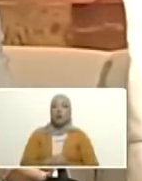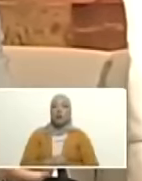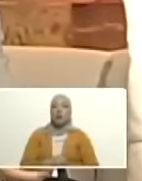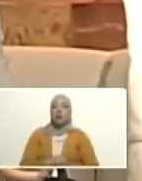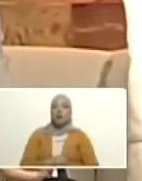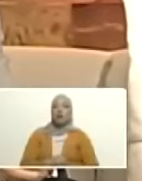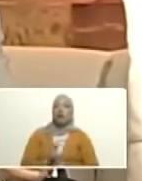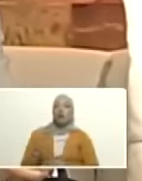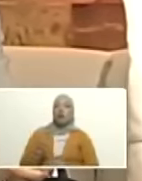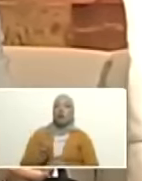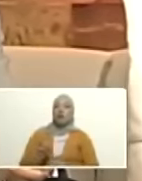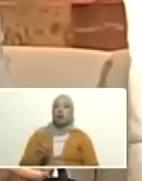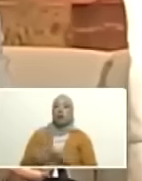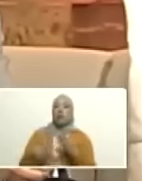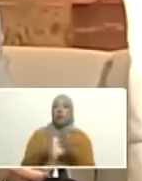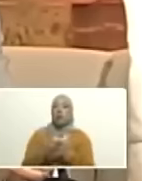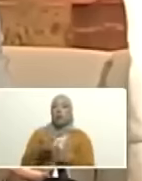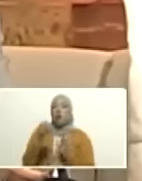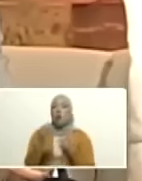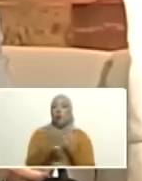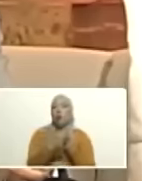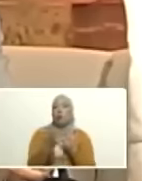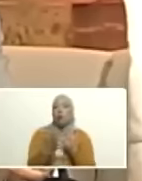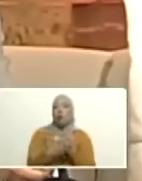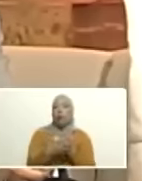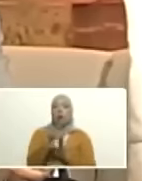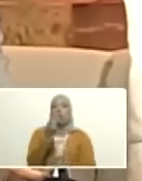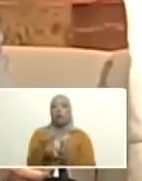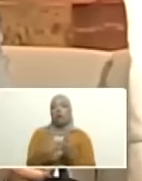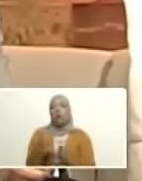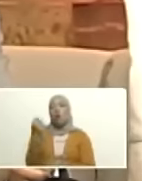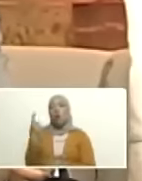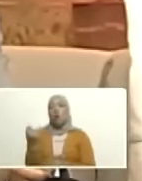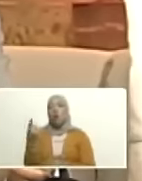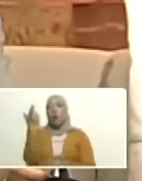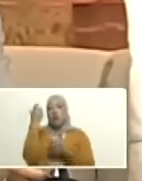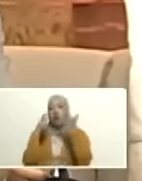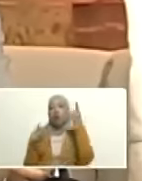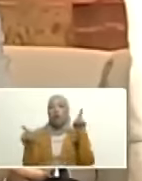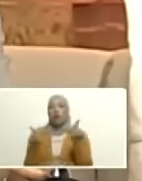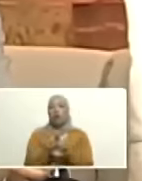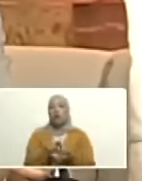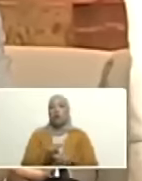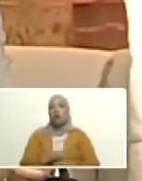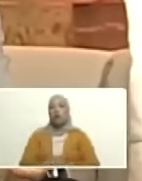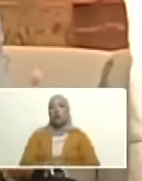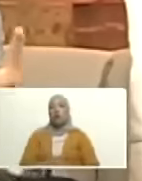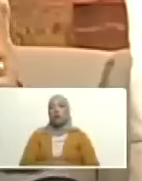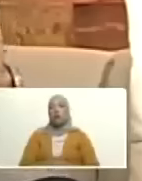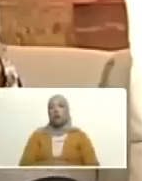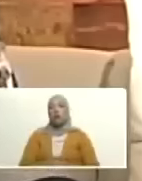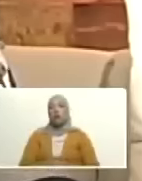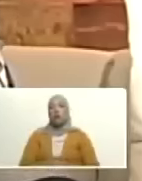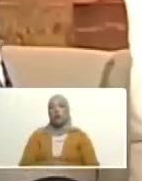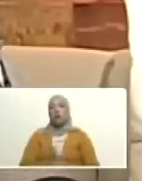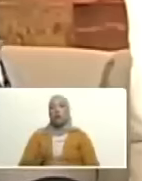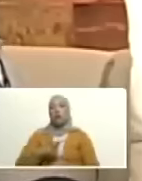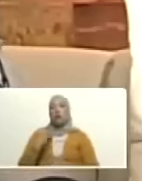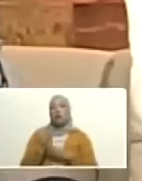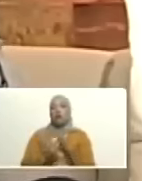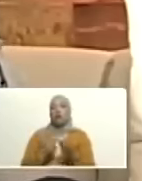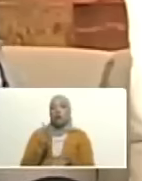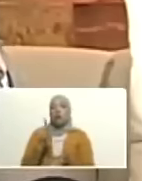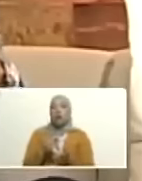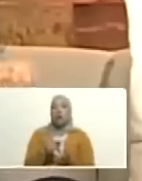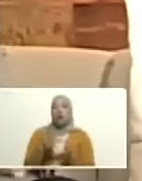que venía de dar el golpe de Estado del 11 de abril del 2002 contra el comandante Chávez, ¿recuerdan? Tú no puedes recordarlo porque tú